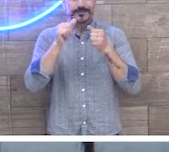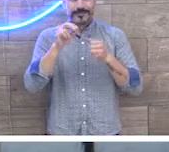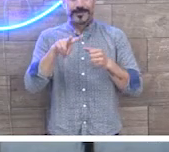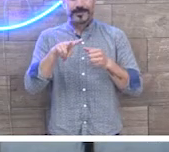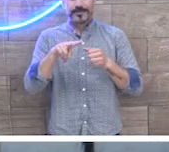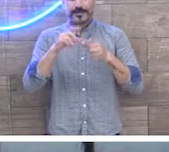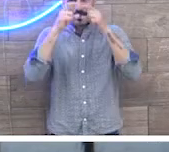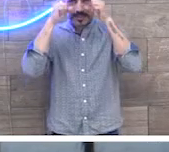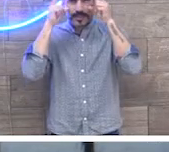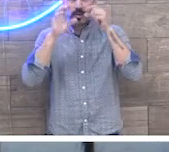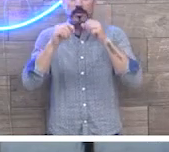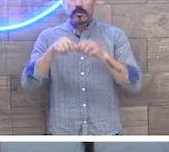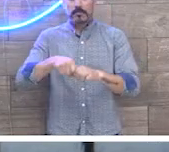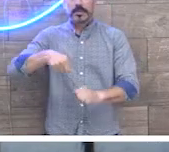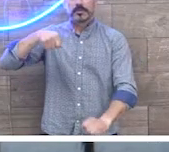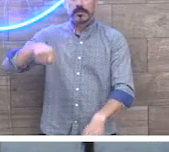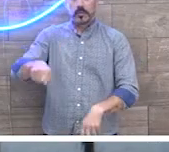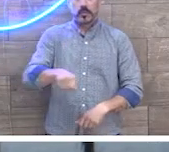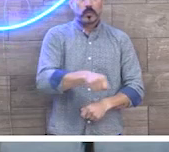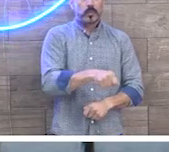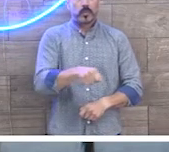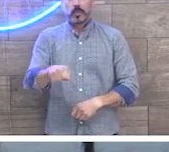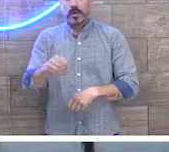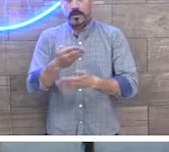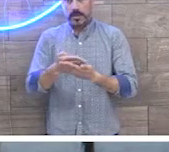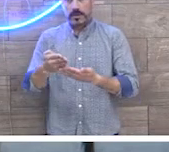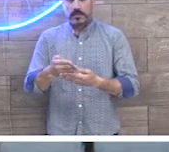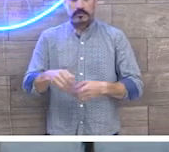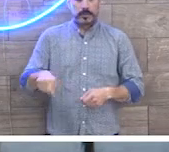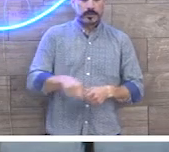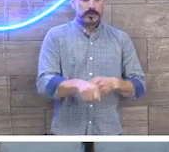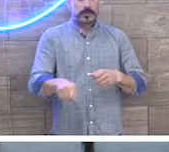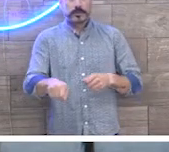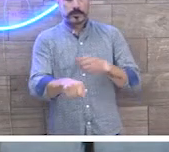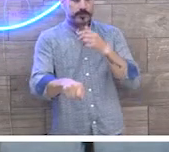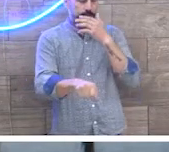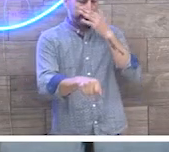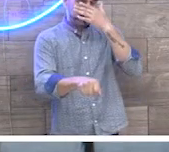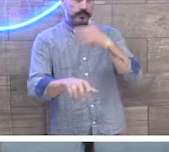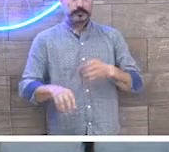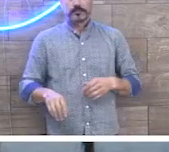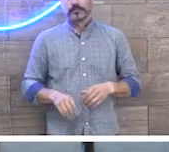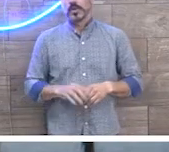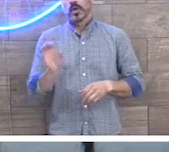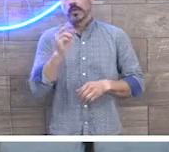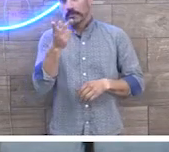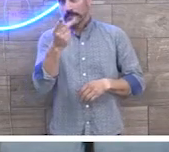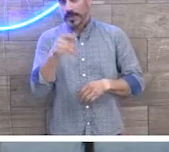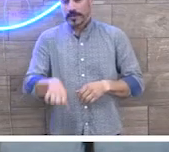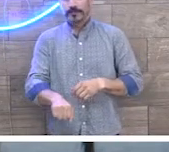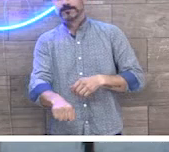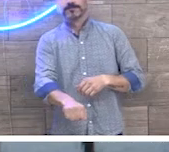el bastón blanco, cuando hay ciertos elementos, pues se puede identificar. Pero pues la comunidad sorda, o en otros